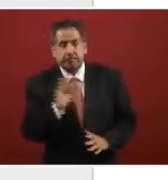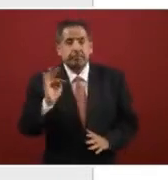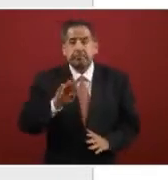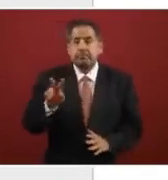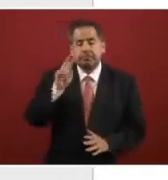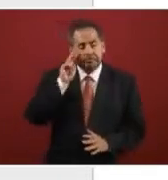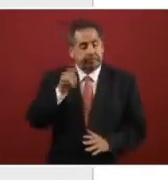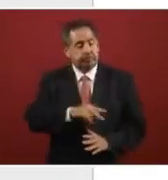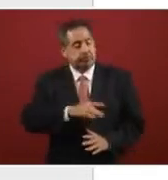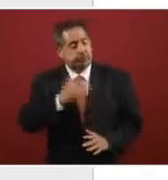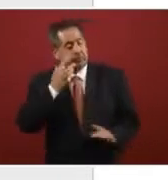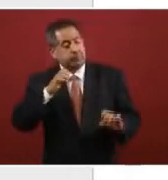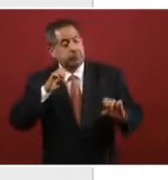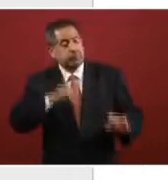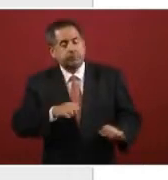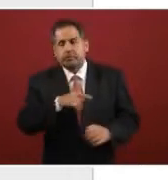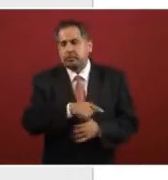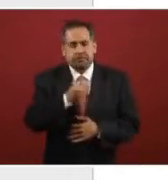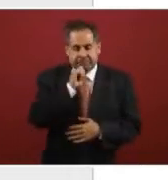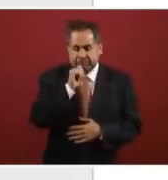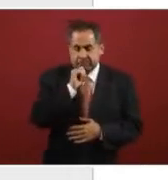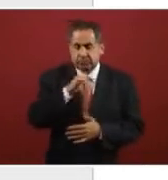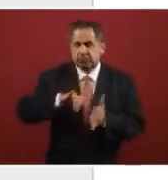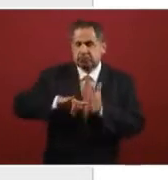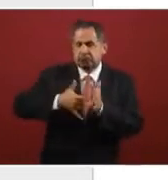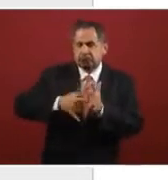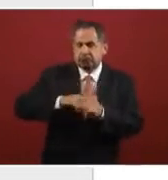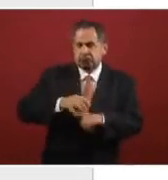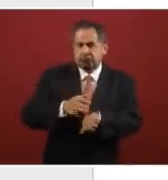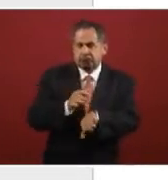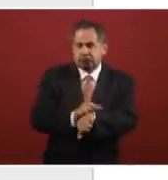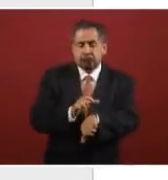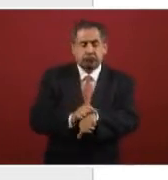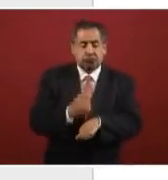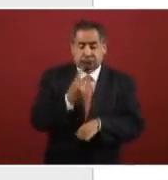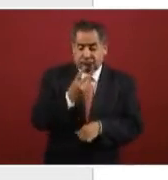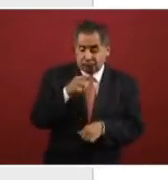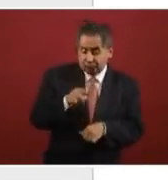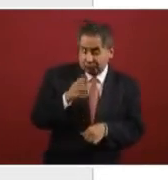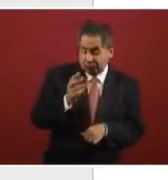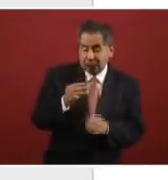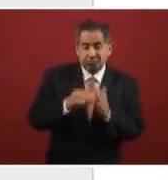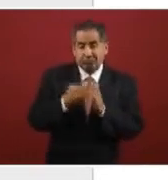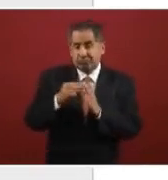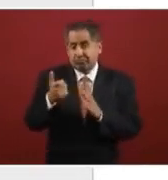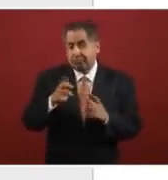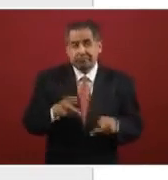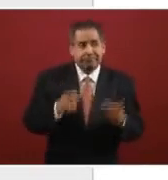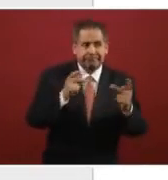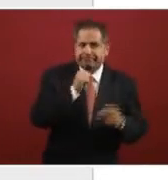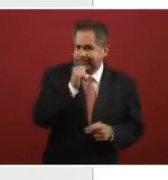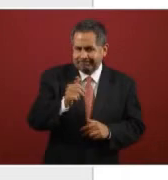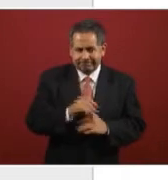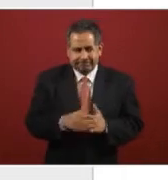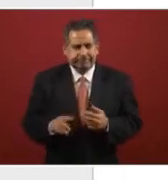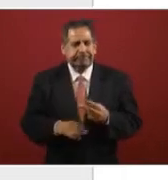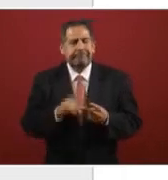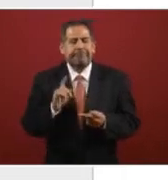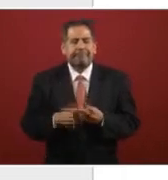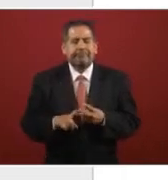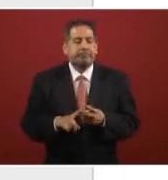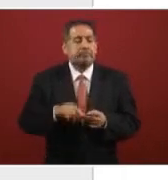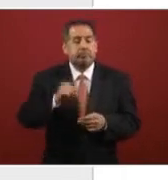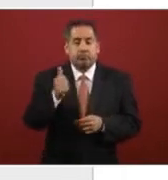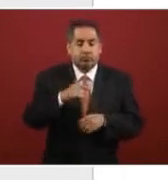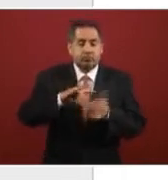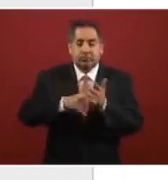más fifís, el reloj de 2.9 millones de pesos. And if you want to see them at some point, El Jacob Call,